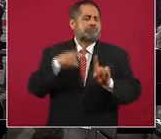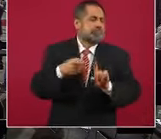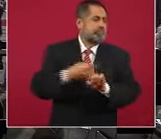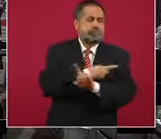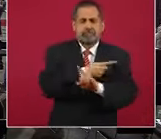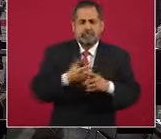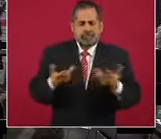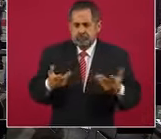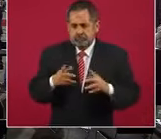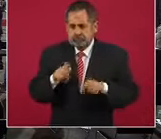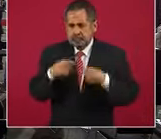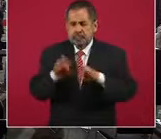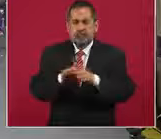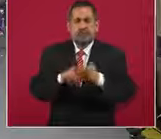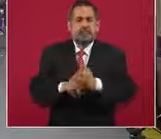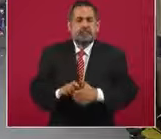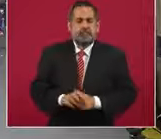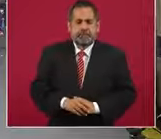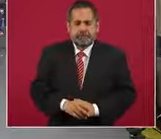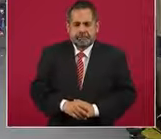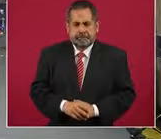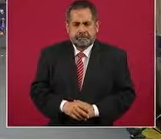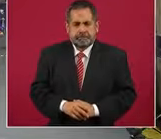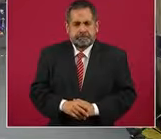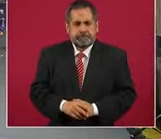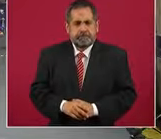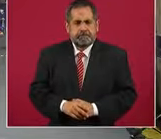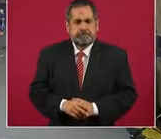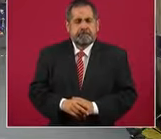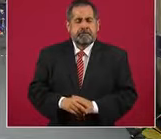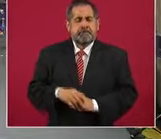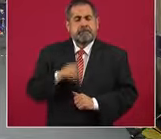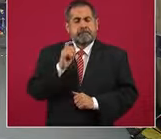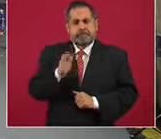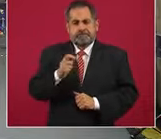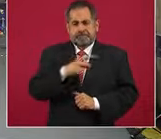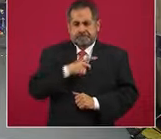de programas sociales? Sí, tenemos que hacer